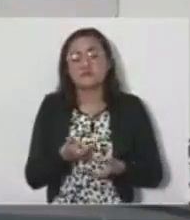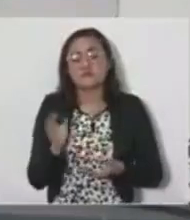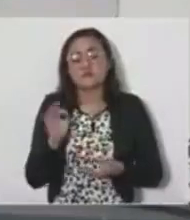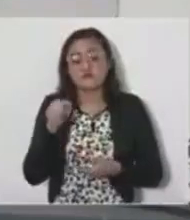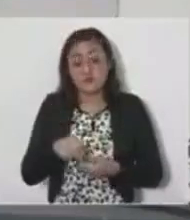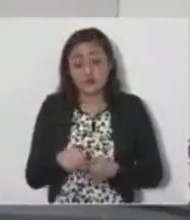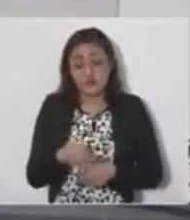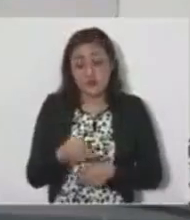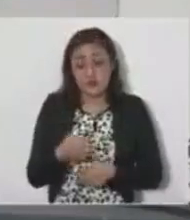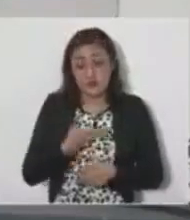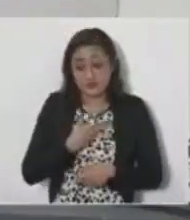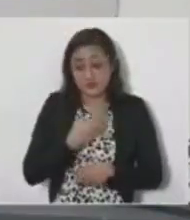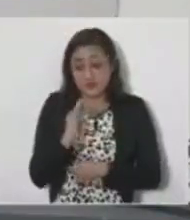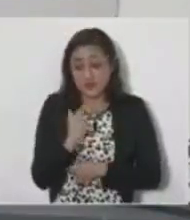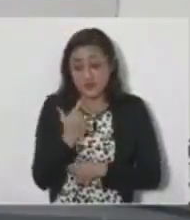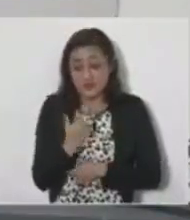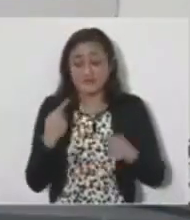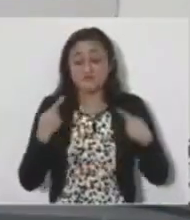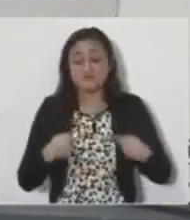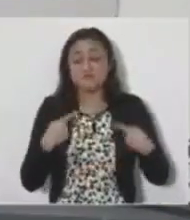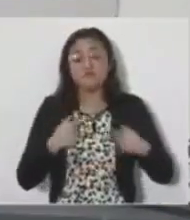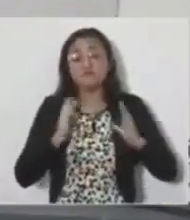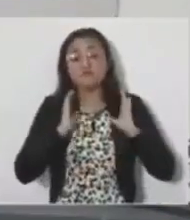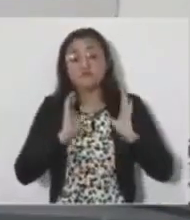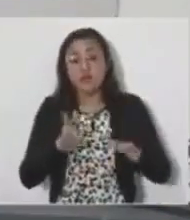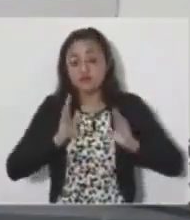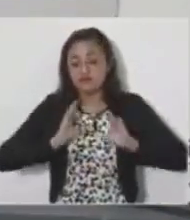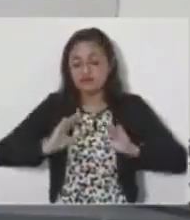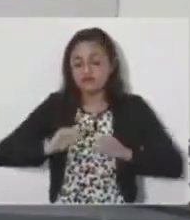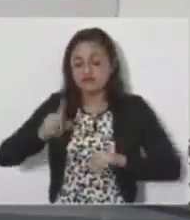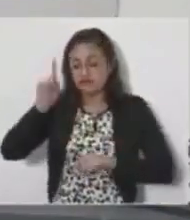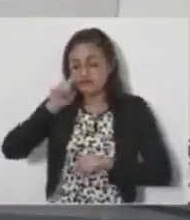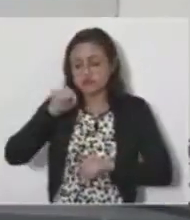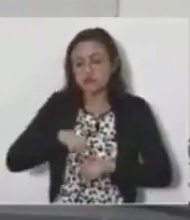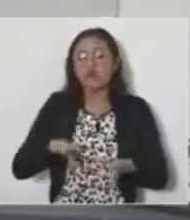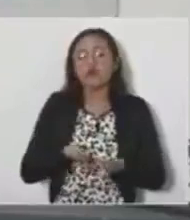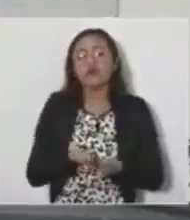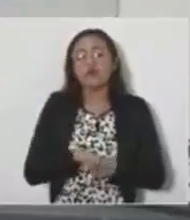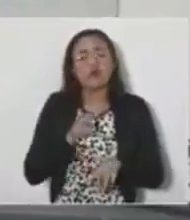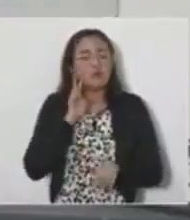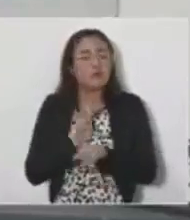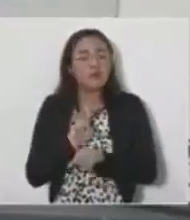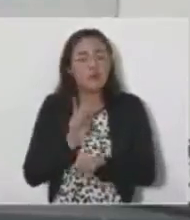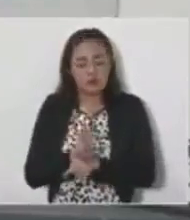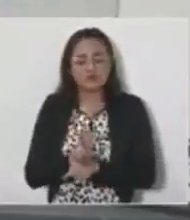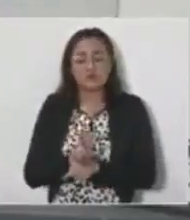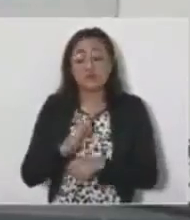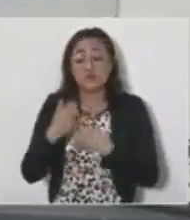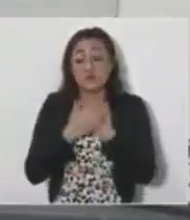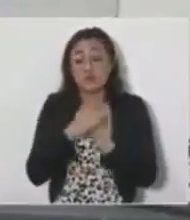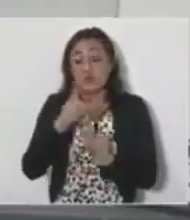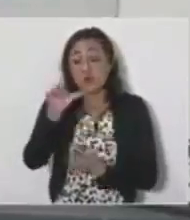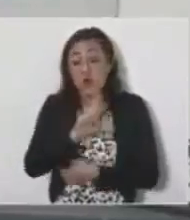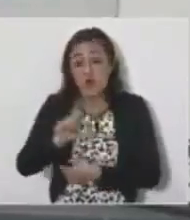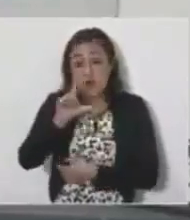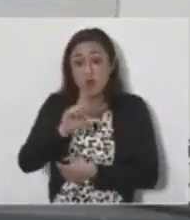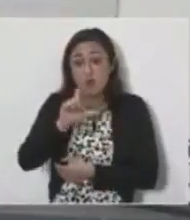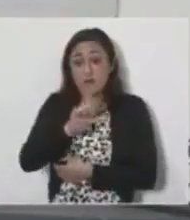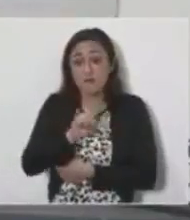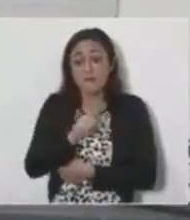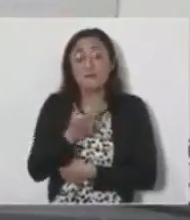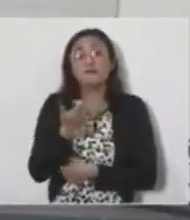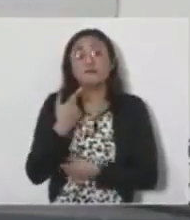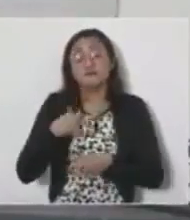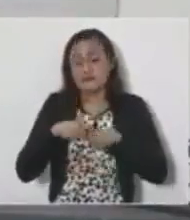elemento que tenemos son 57 personas que ya fueron capacitados o especializados en la materia nosotros el próximo lunes iniciaremos con la